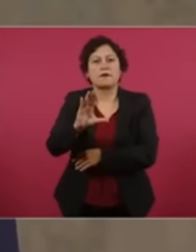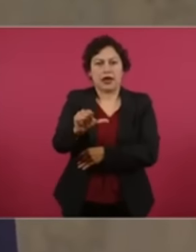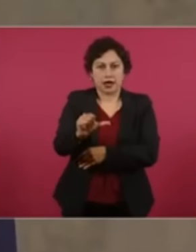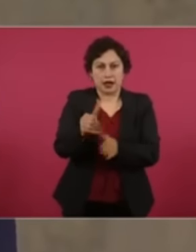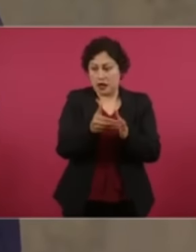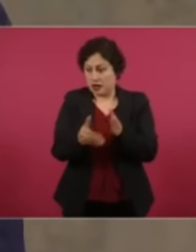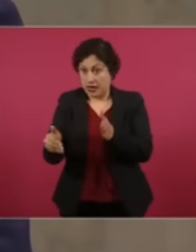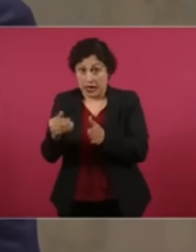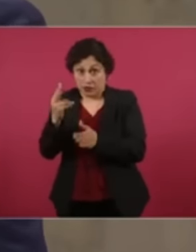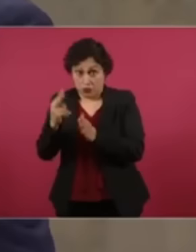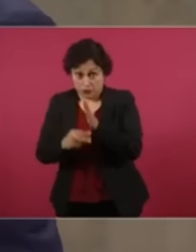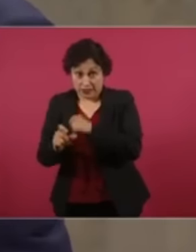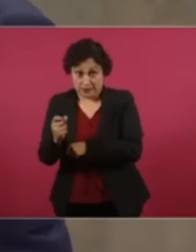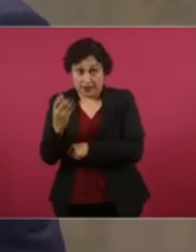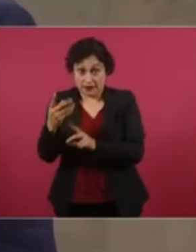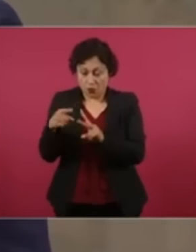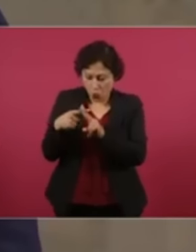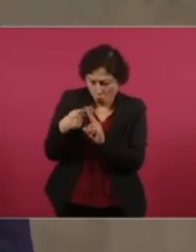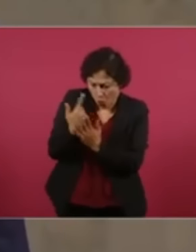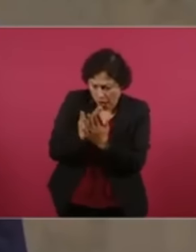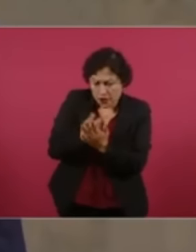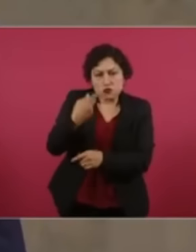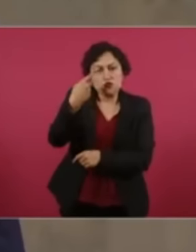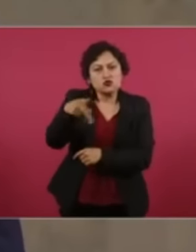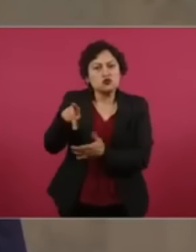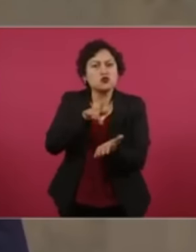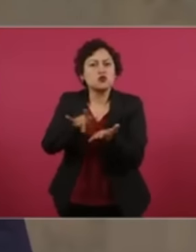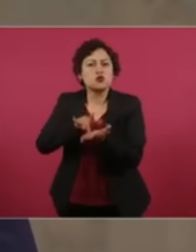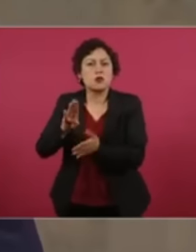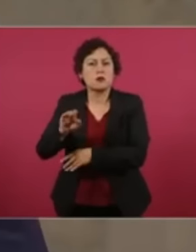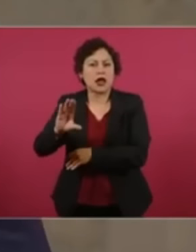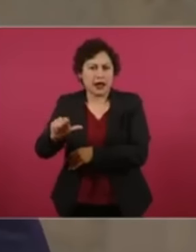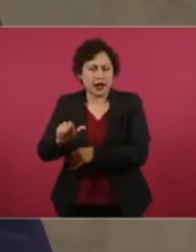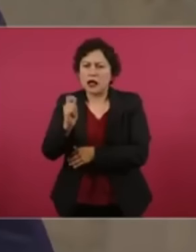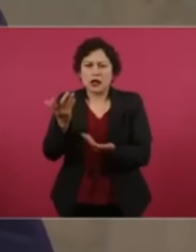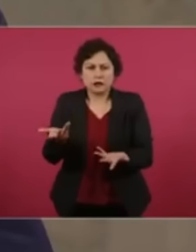el monto bimestral de esa beca ha sido de